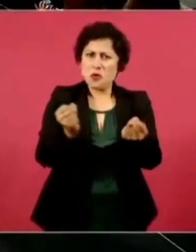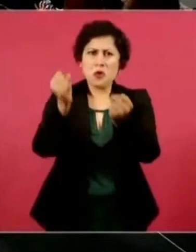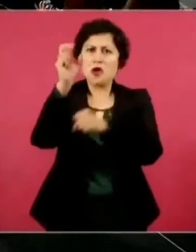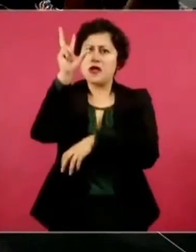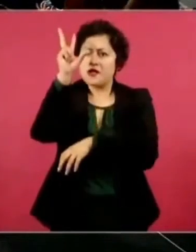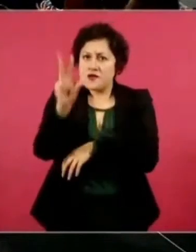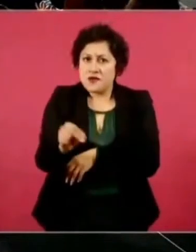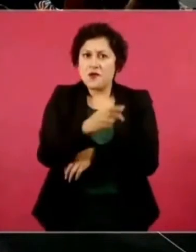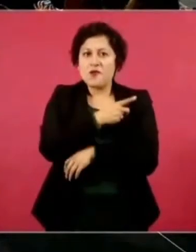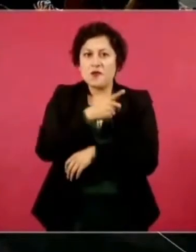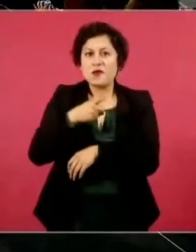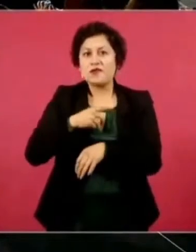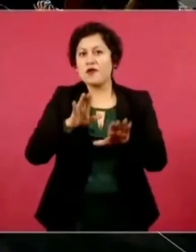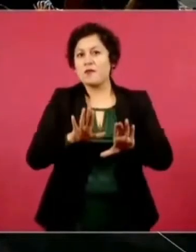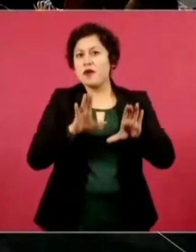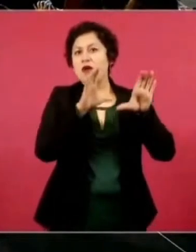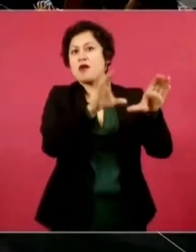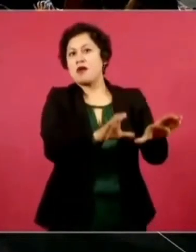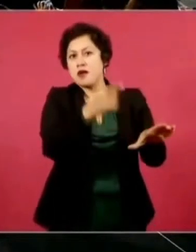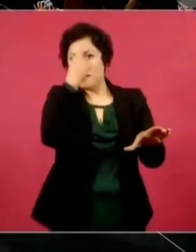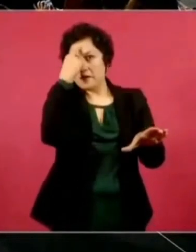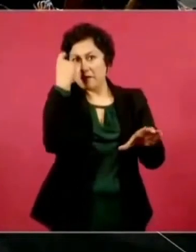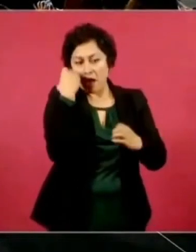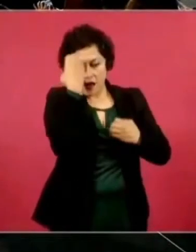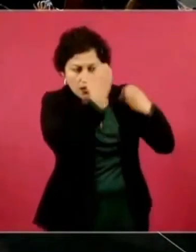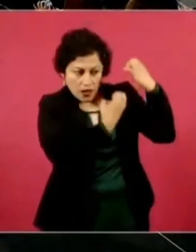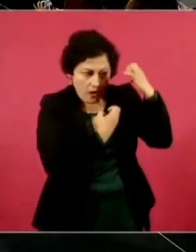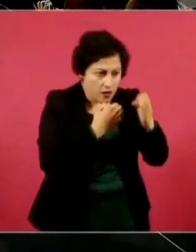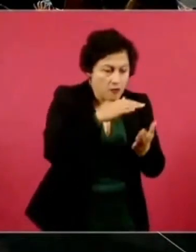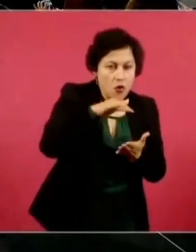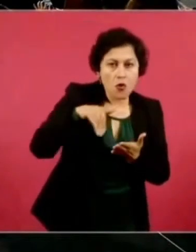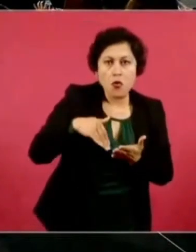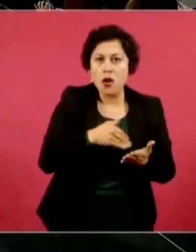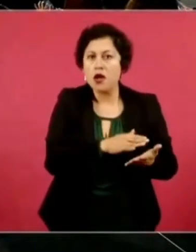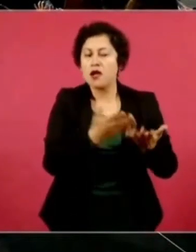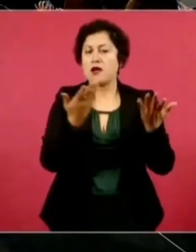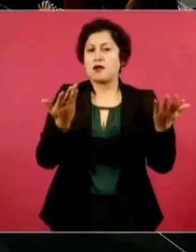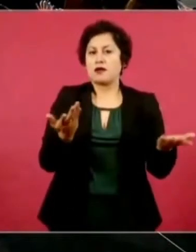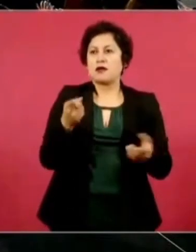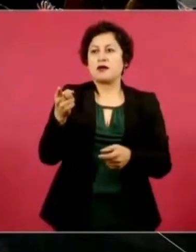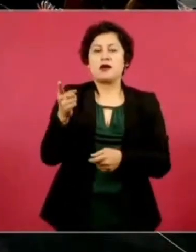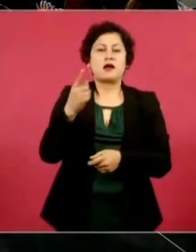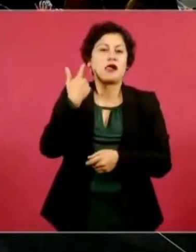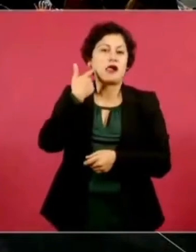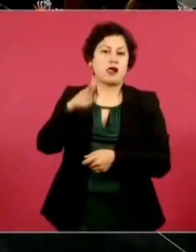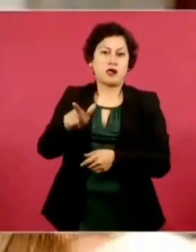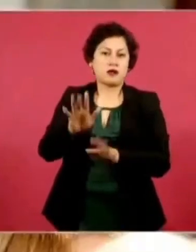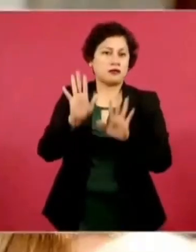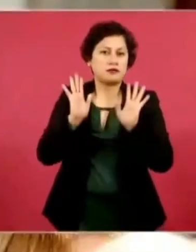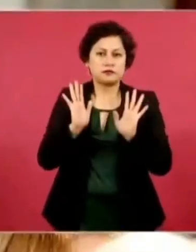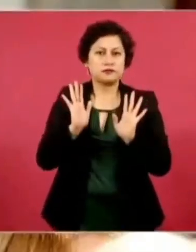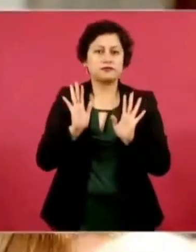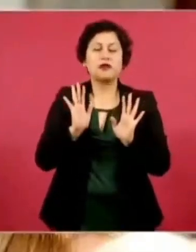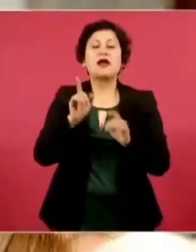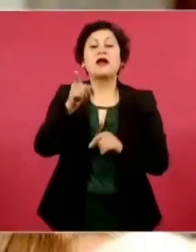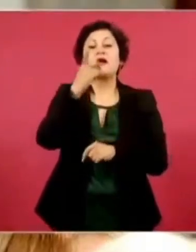ponerla en cadena de custodia para hacerle los peritajes necesarios. No quiso. Me dijeron que al otro día iban a enviar un equipo especializado